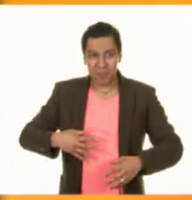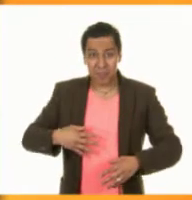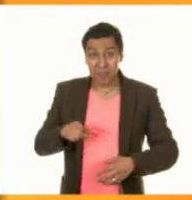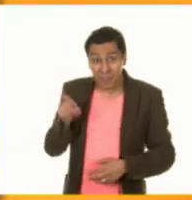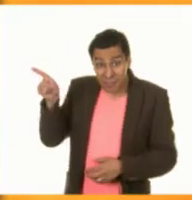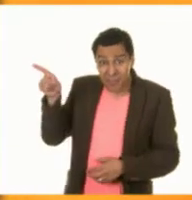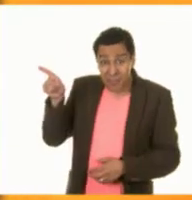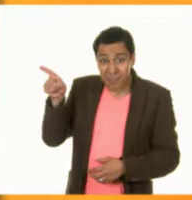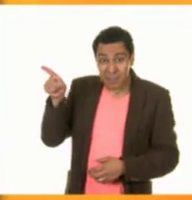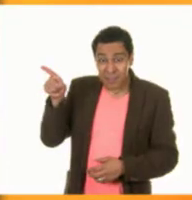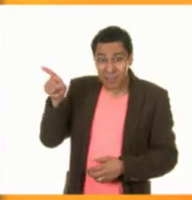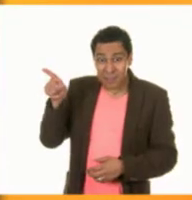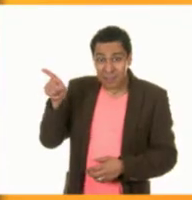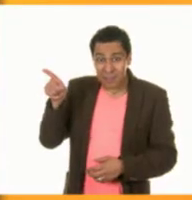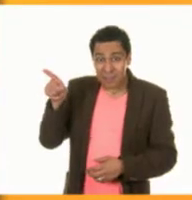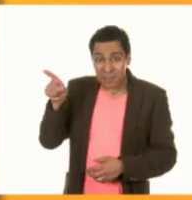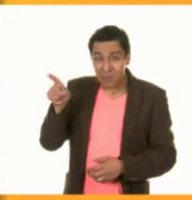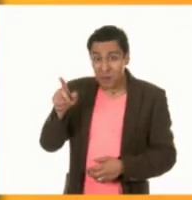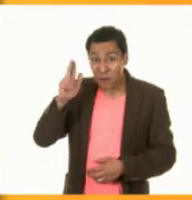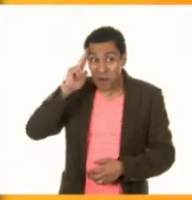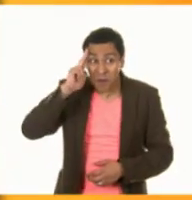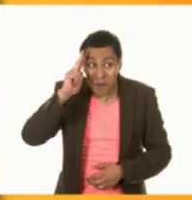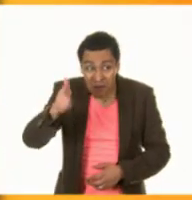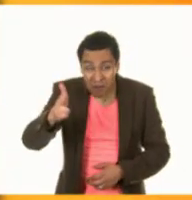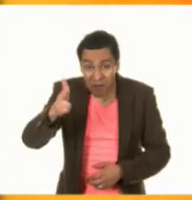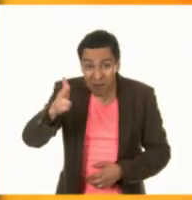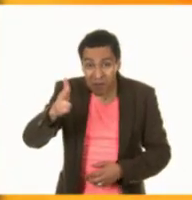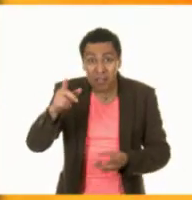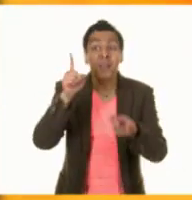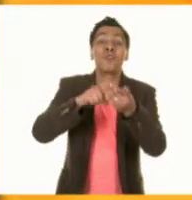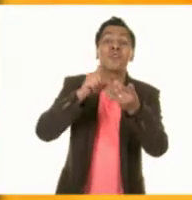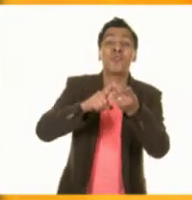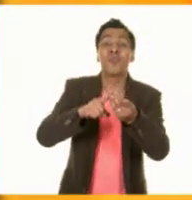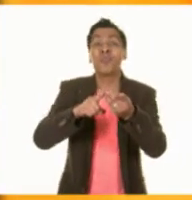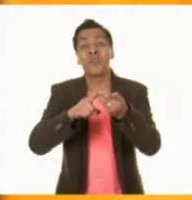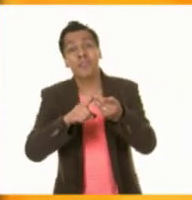¡Ups! ¿Hola? ¿Dónde estás?